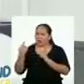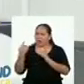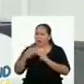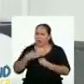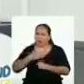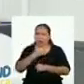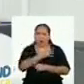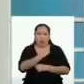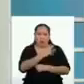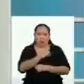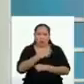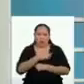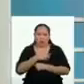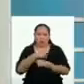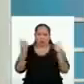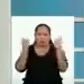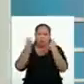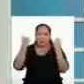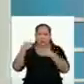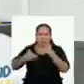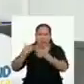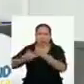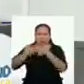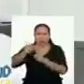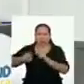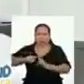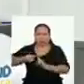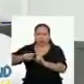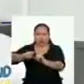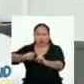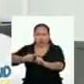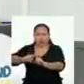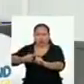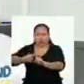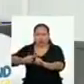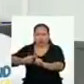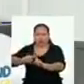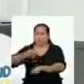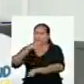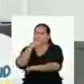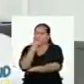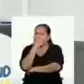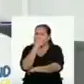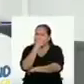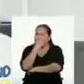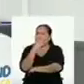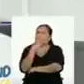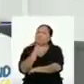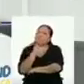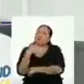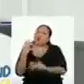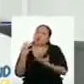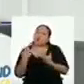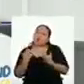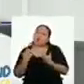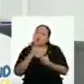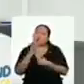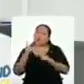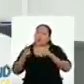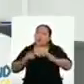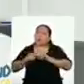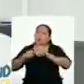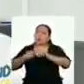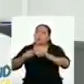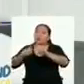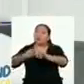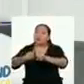aritmética de mi edad? Puedes decirlo así, sí. Pero, ¿y si quiero usar la multiplicación y la división? Las sumas